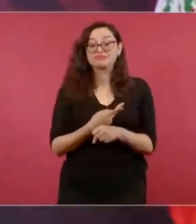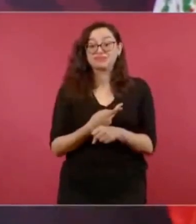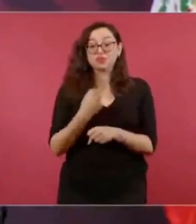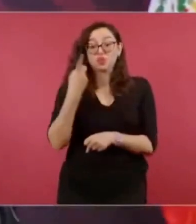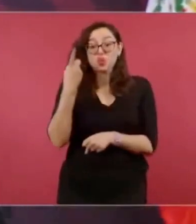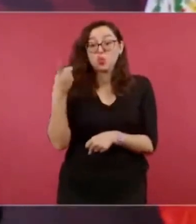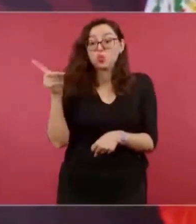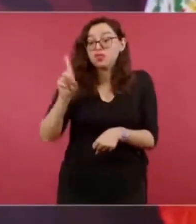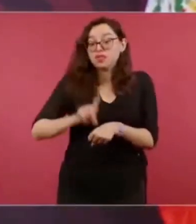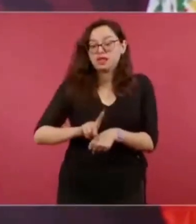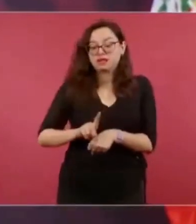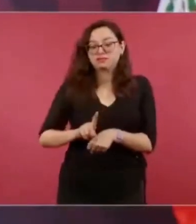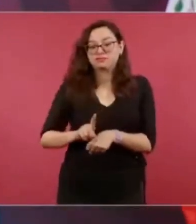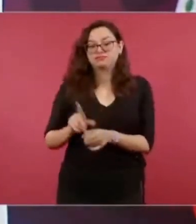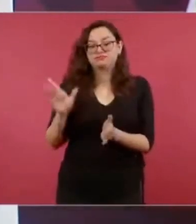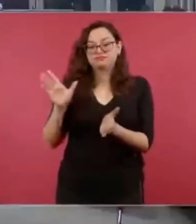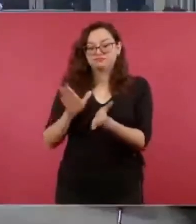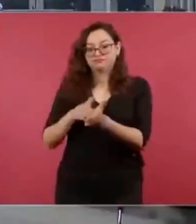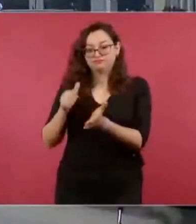documentos.